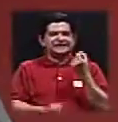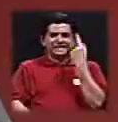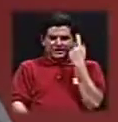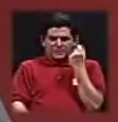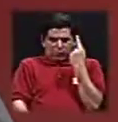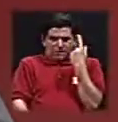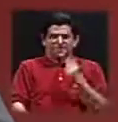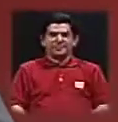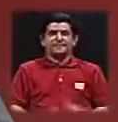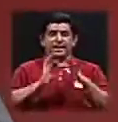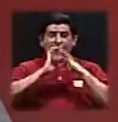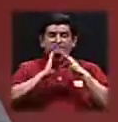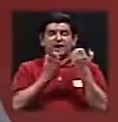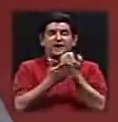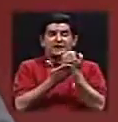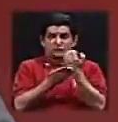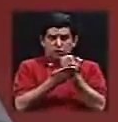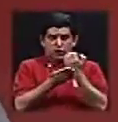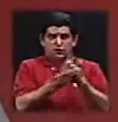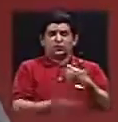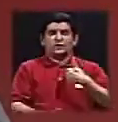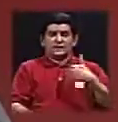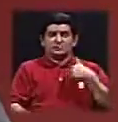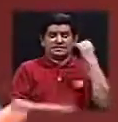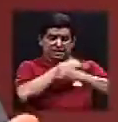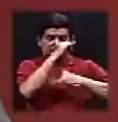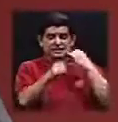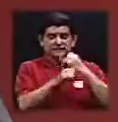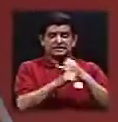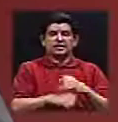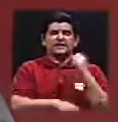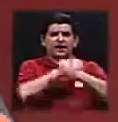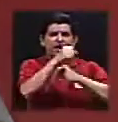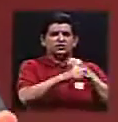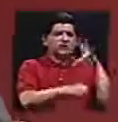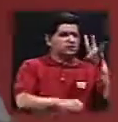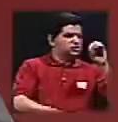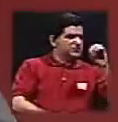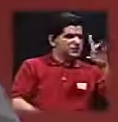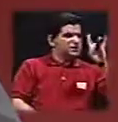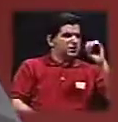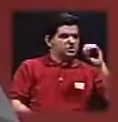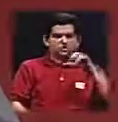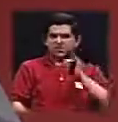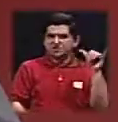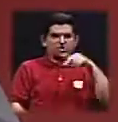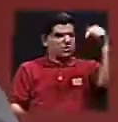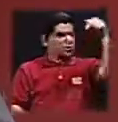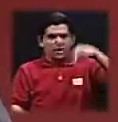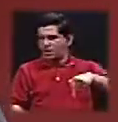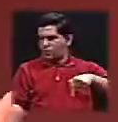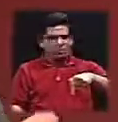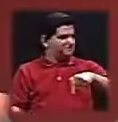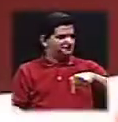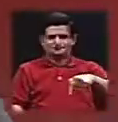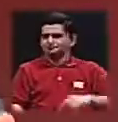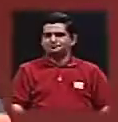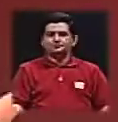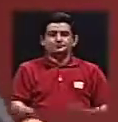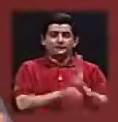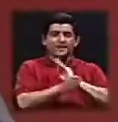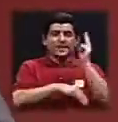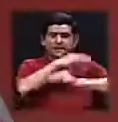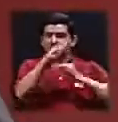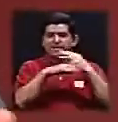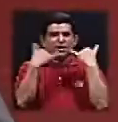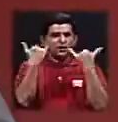comprenderlo. Las relaciones económicas que existían internacionales en la década del 70 y 80 no son las de hoy en día, ¿verdad? El Banco Mundial